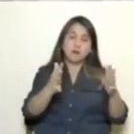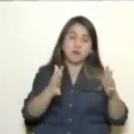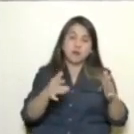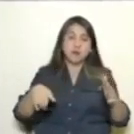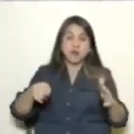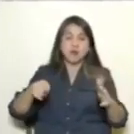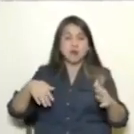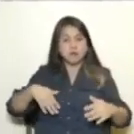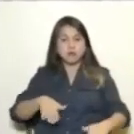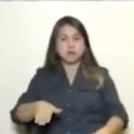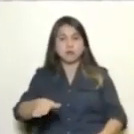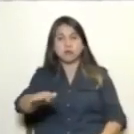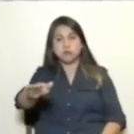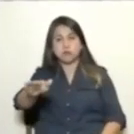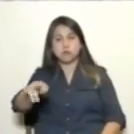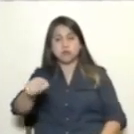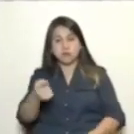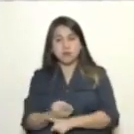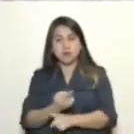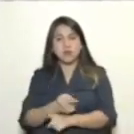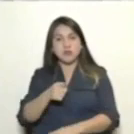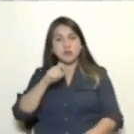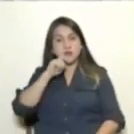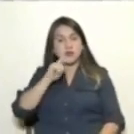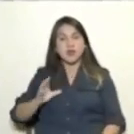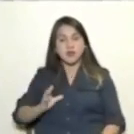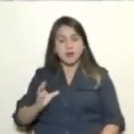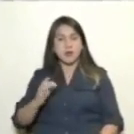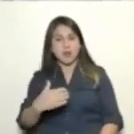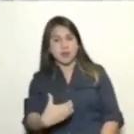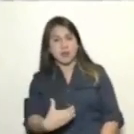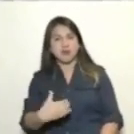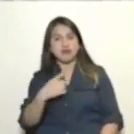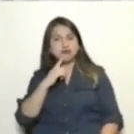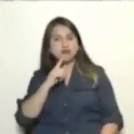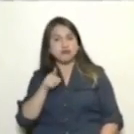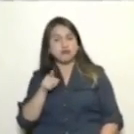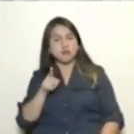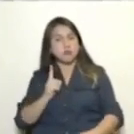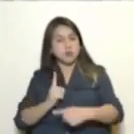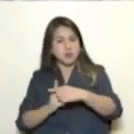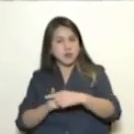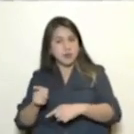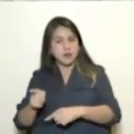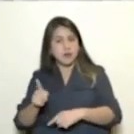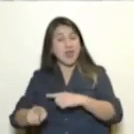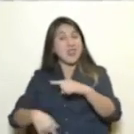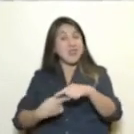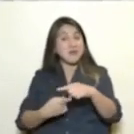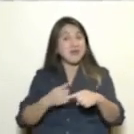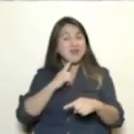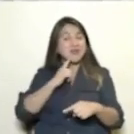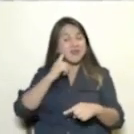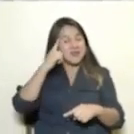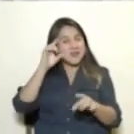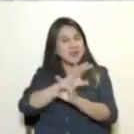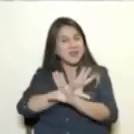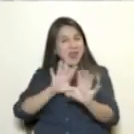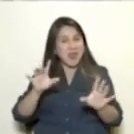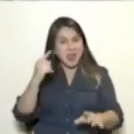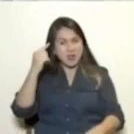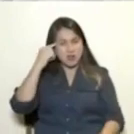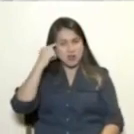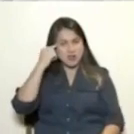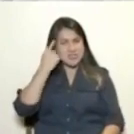dicho, y siguió con su auto. Eso es empatía, ¿verdad? Pero más que eso, él tiene clara conciencia que esto